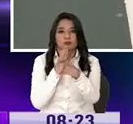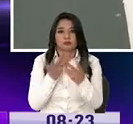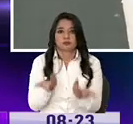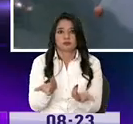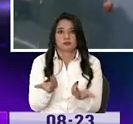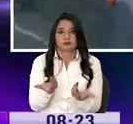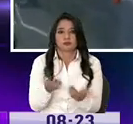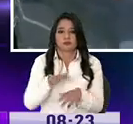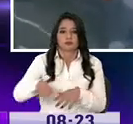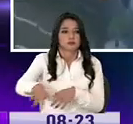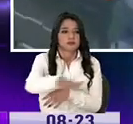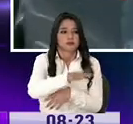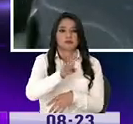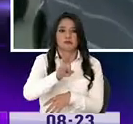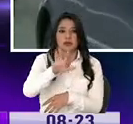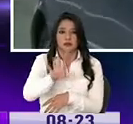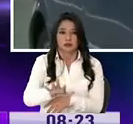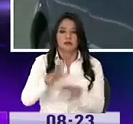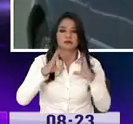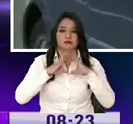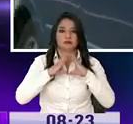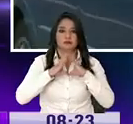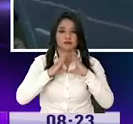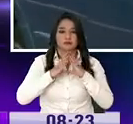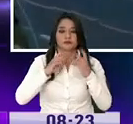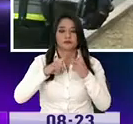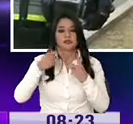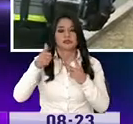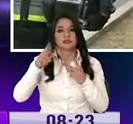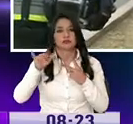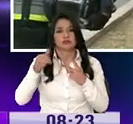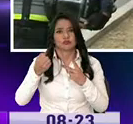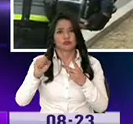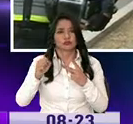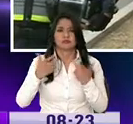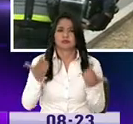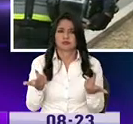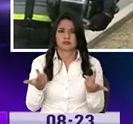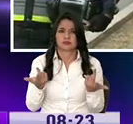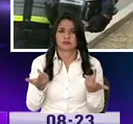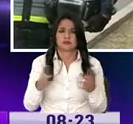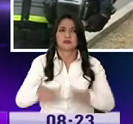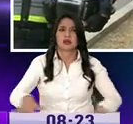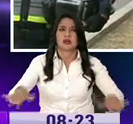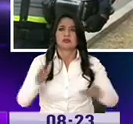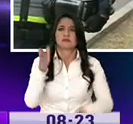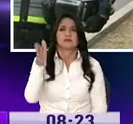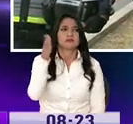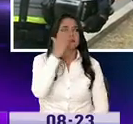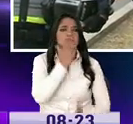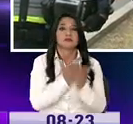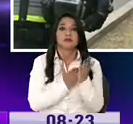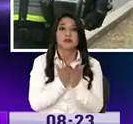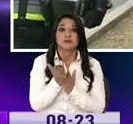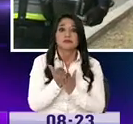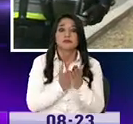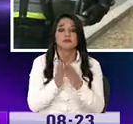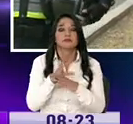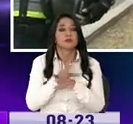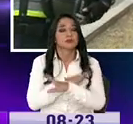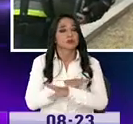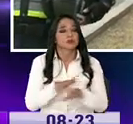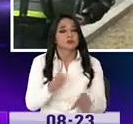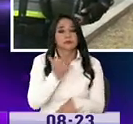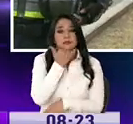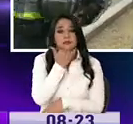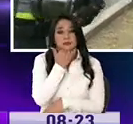los valles de la ciudad de Quito, tanto Tumbaco, Los Chillos, son grandes, son valles muy grandes y el servicio de transporte no es